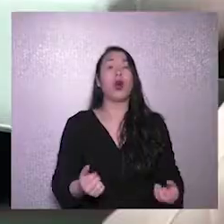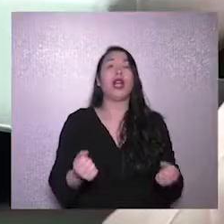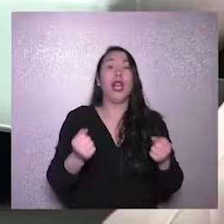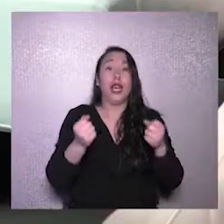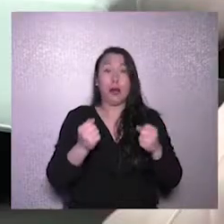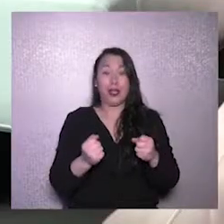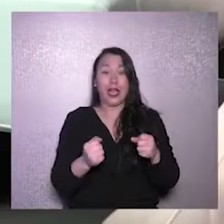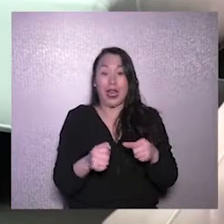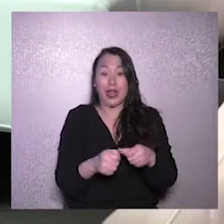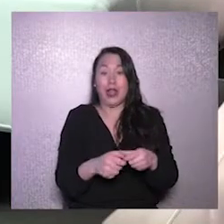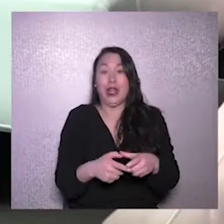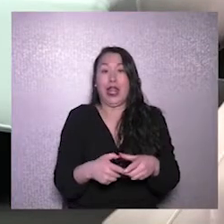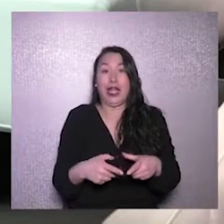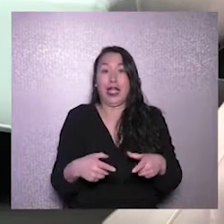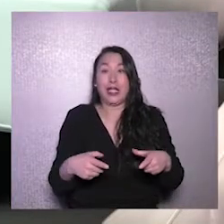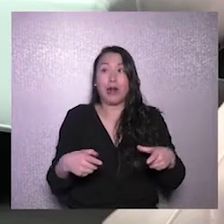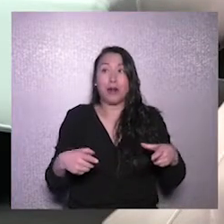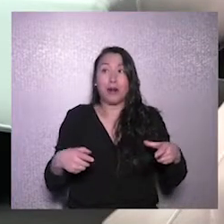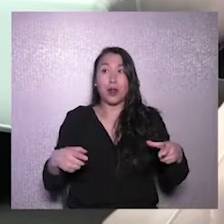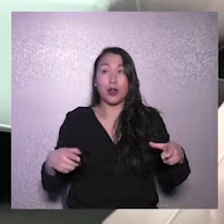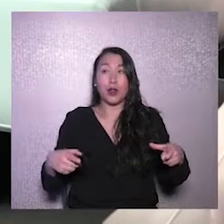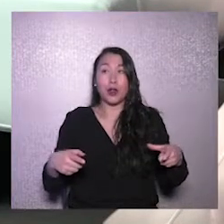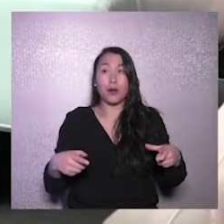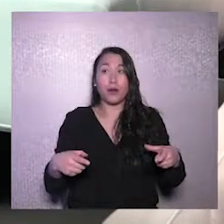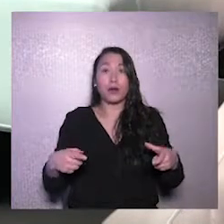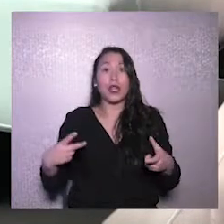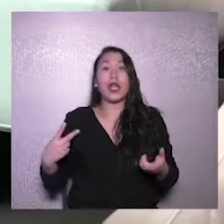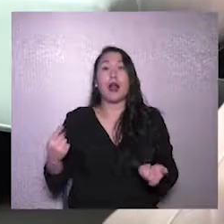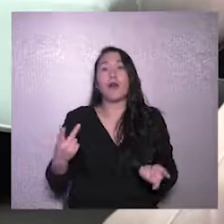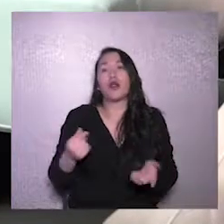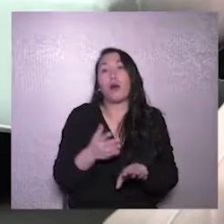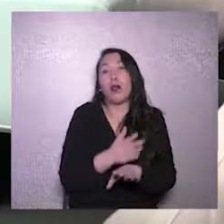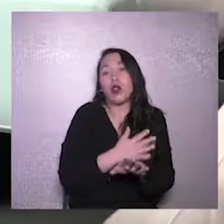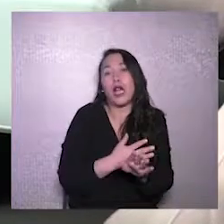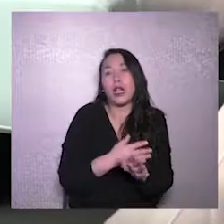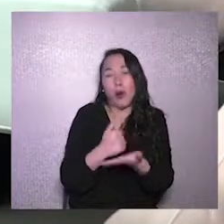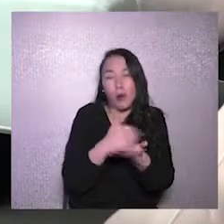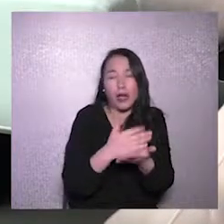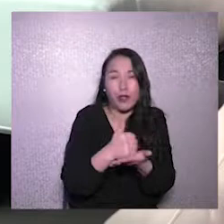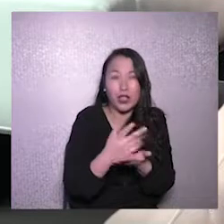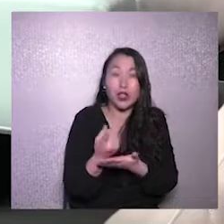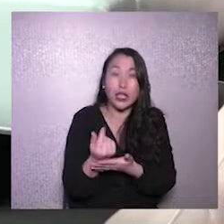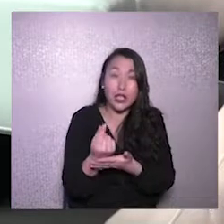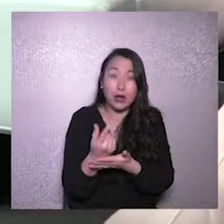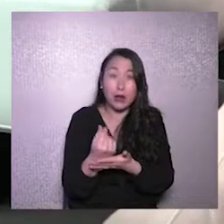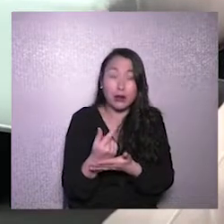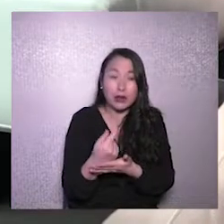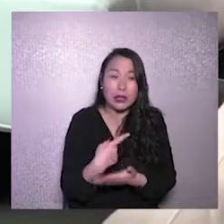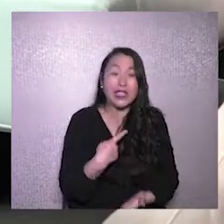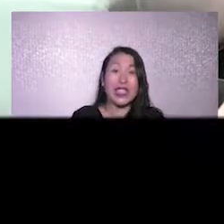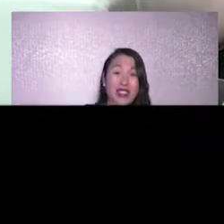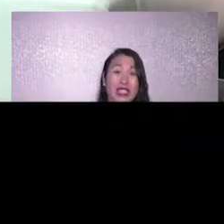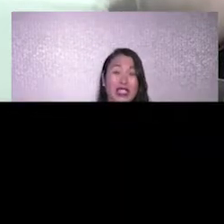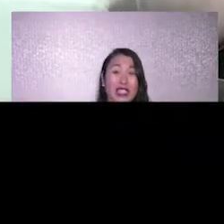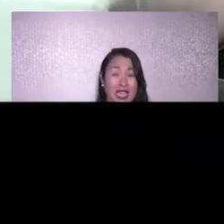de crecimiento del presupuesto de salud, tal como está, debido al déficit fiscal que hay, lo